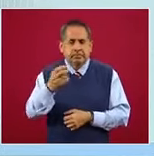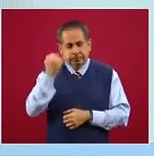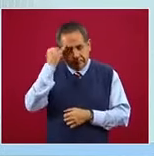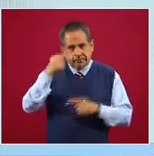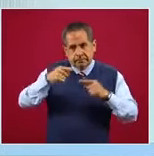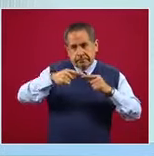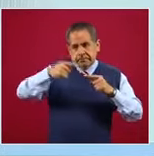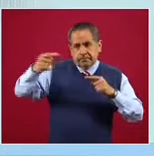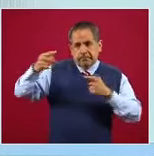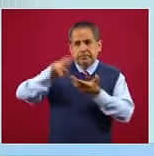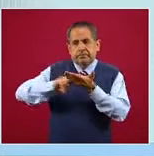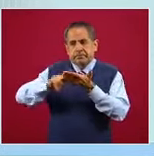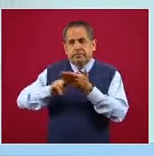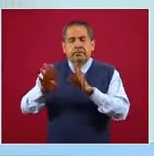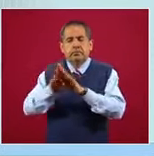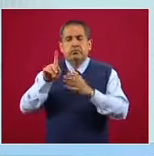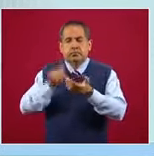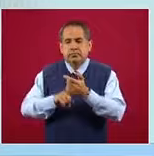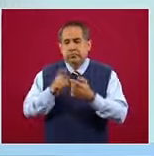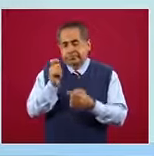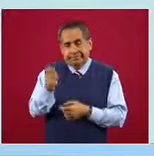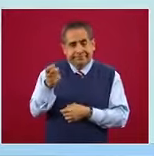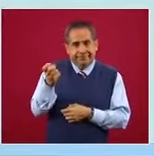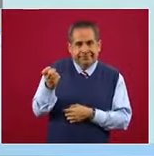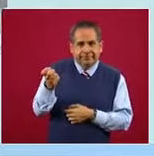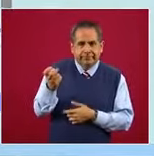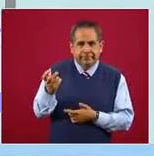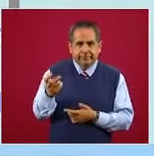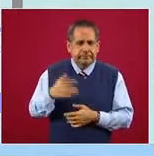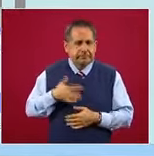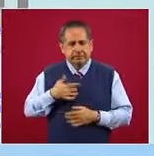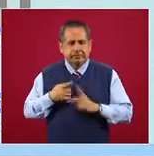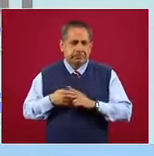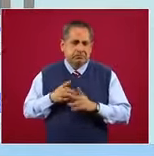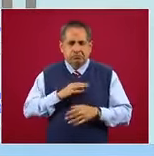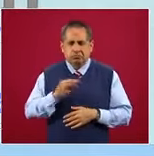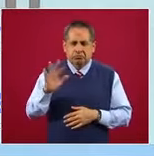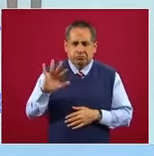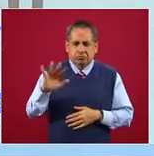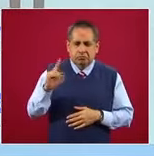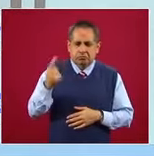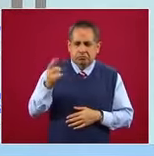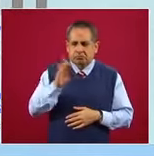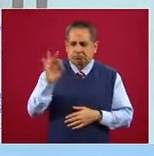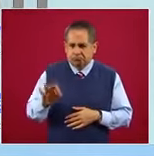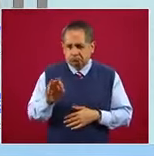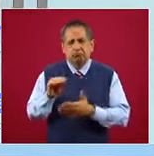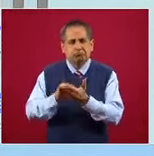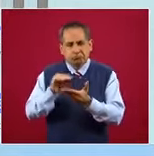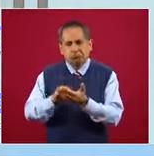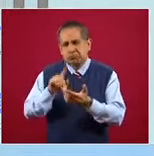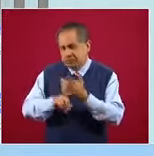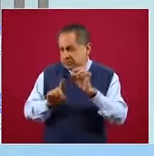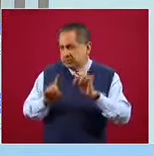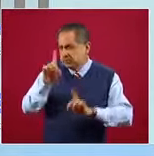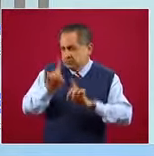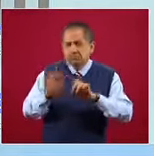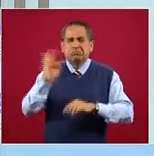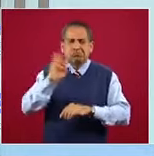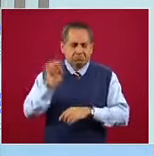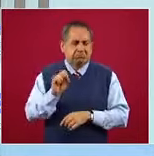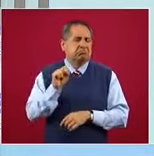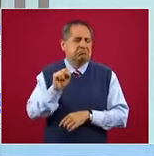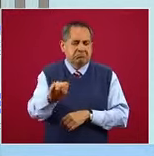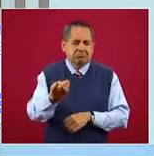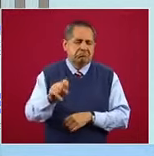línea verde en este punto está prácticamente aquí, donde estimamos el 51% de personas aún sospechosas que van a